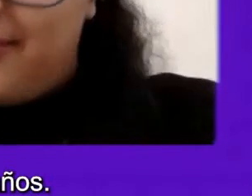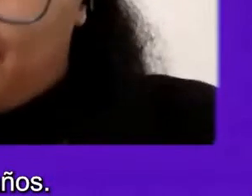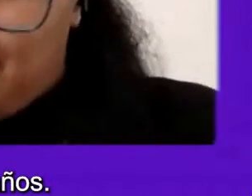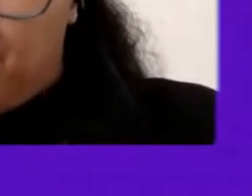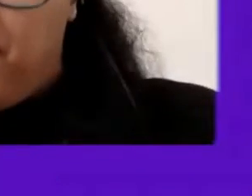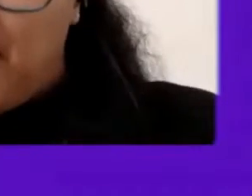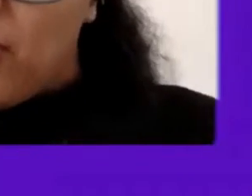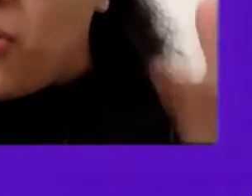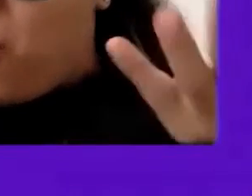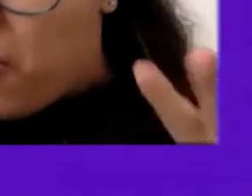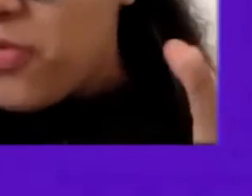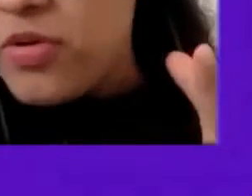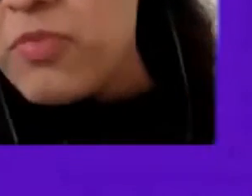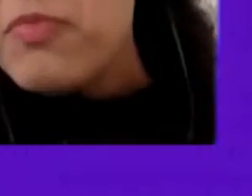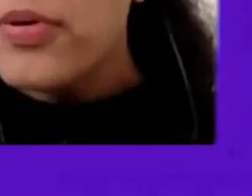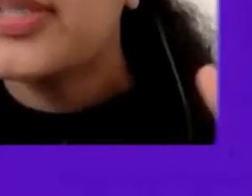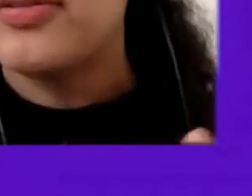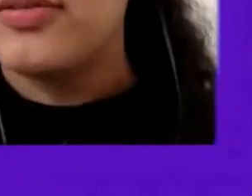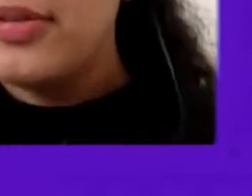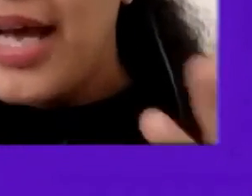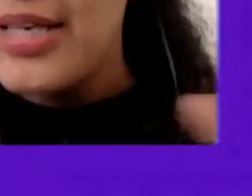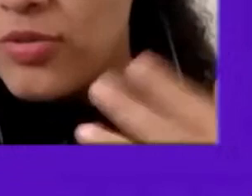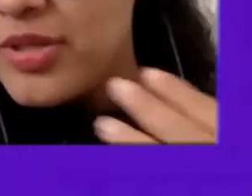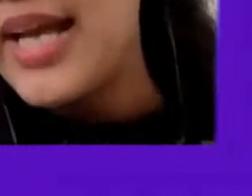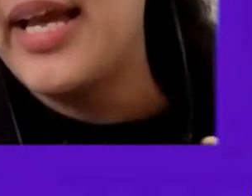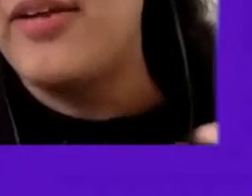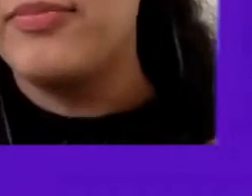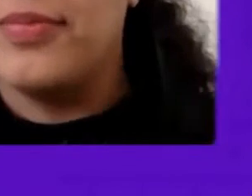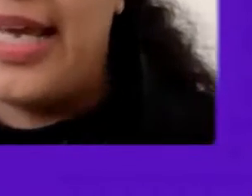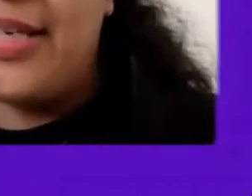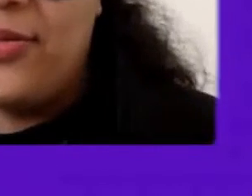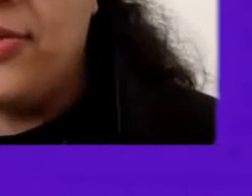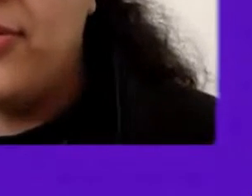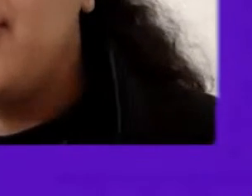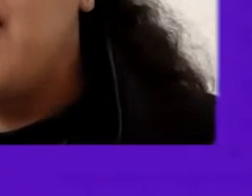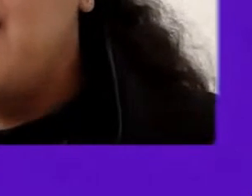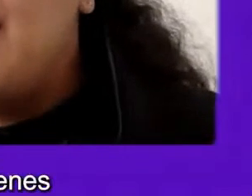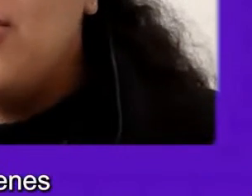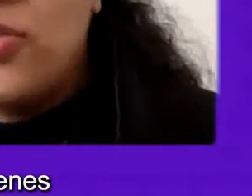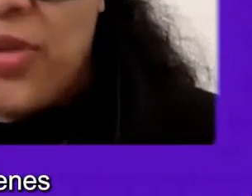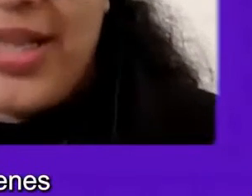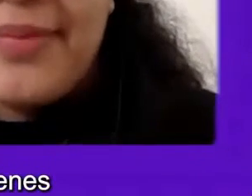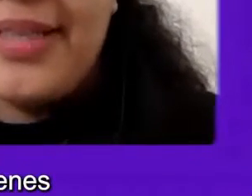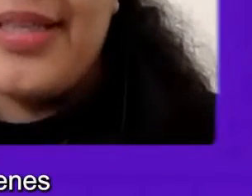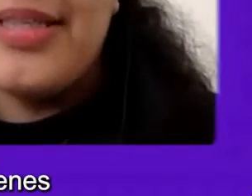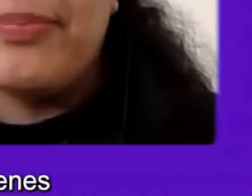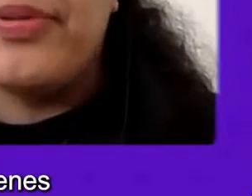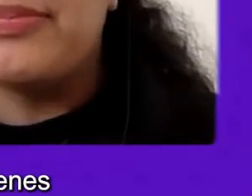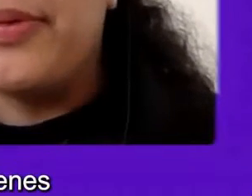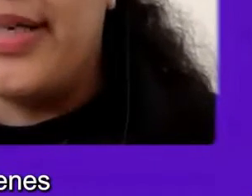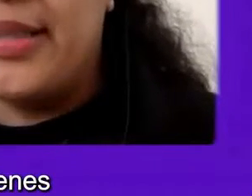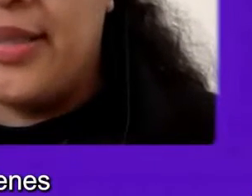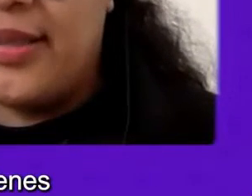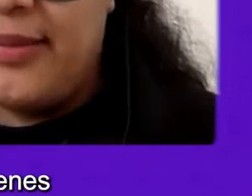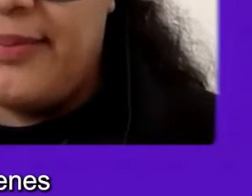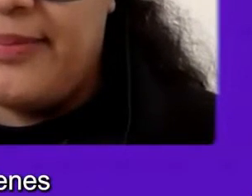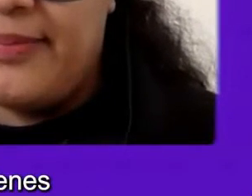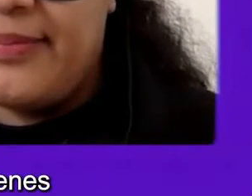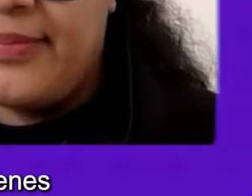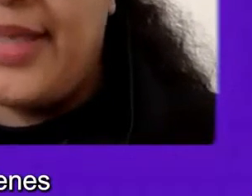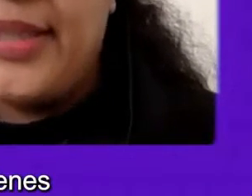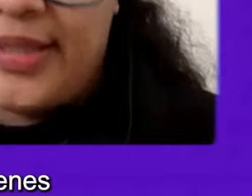pandemia vino como un poquito a soslayar esto, ¿no? Solamente si puedes pagar